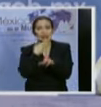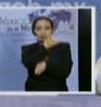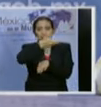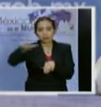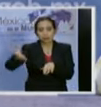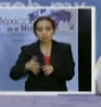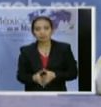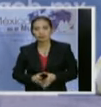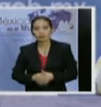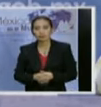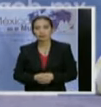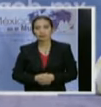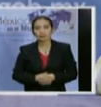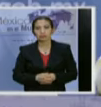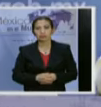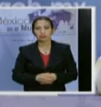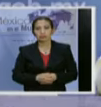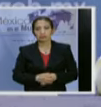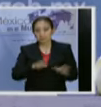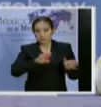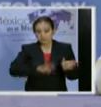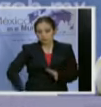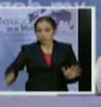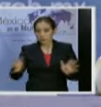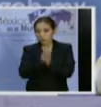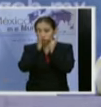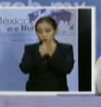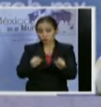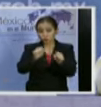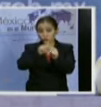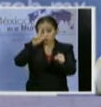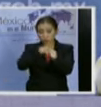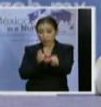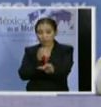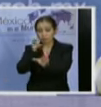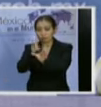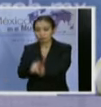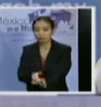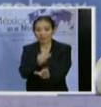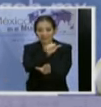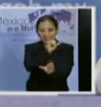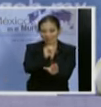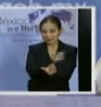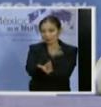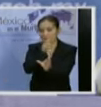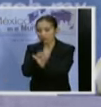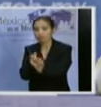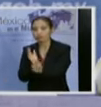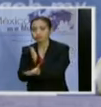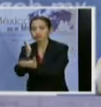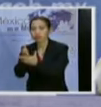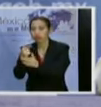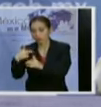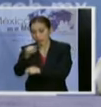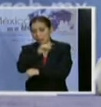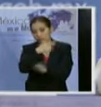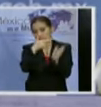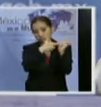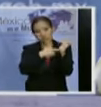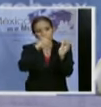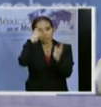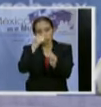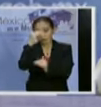campesinas. Sobre la participación social o la participación de la sociedad civil, decimos que es una condición para